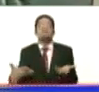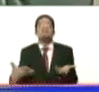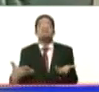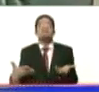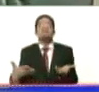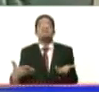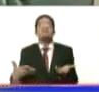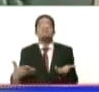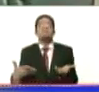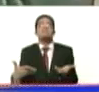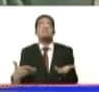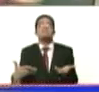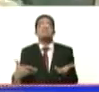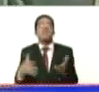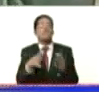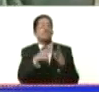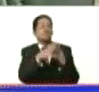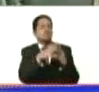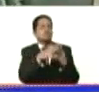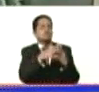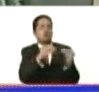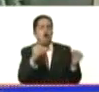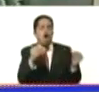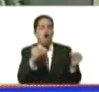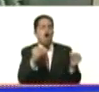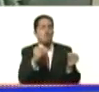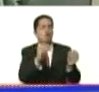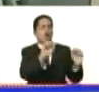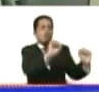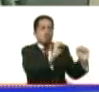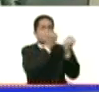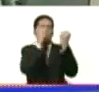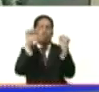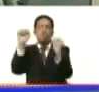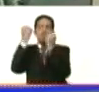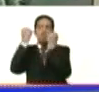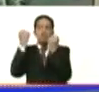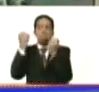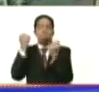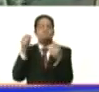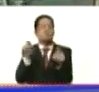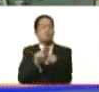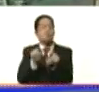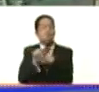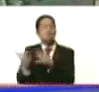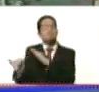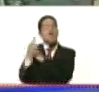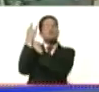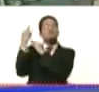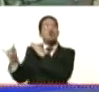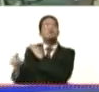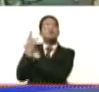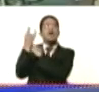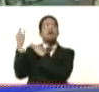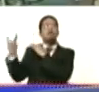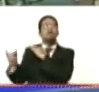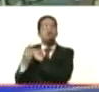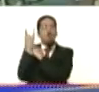Estaban trancados todos los caminos con 2 siglos de traición.